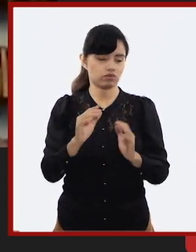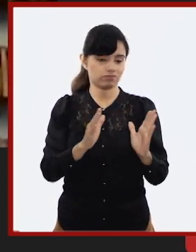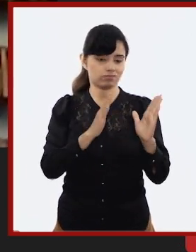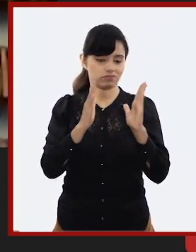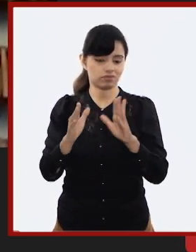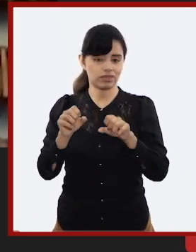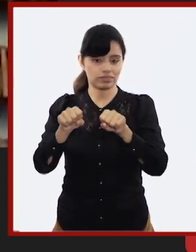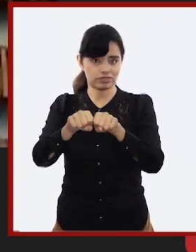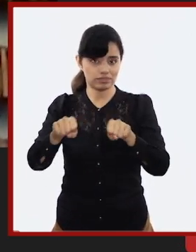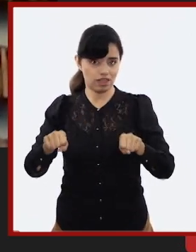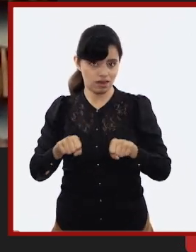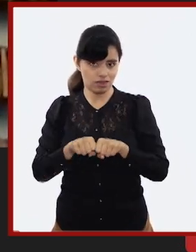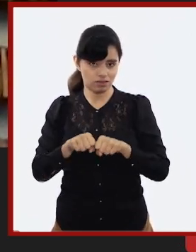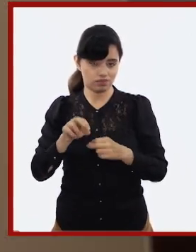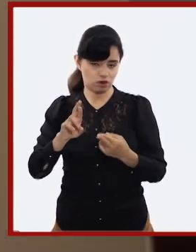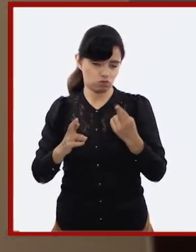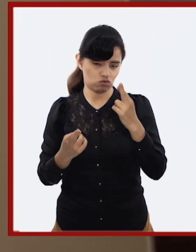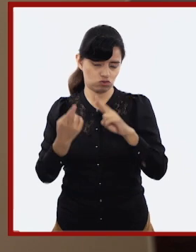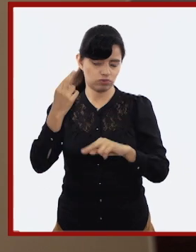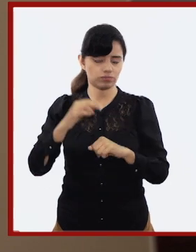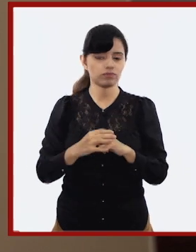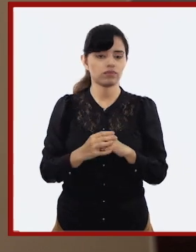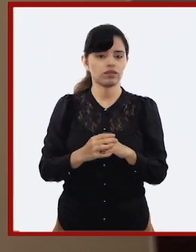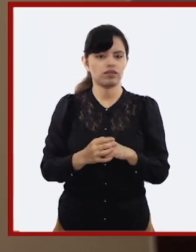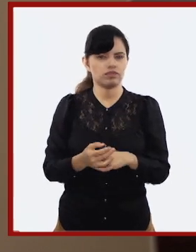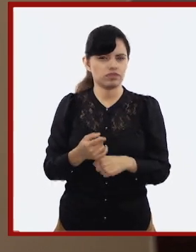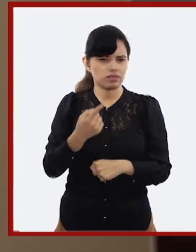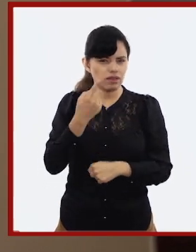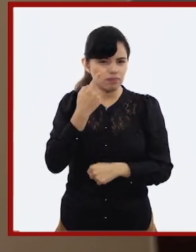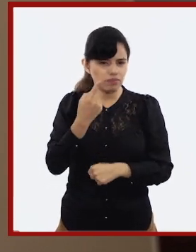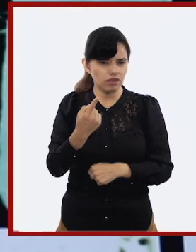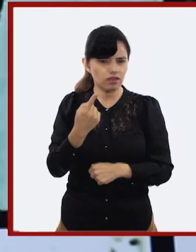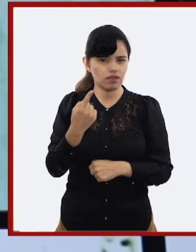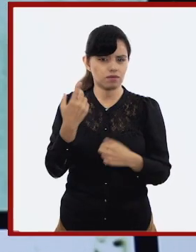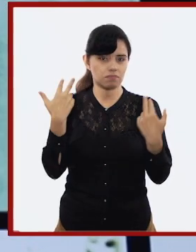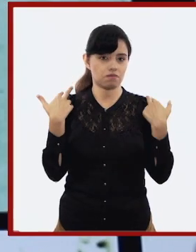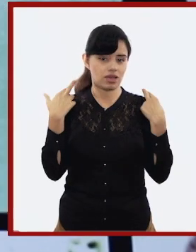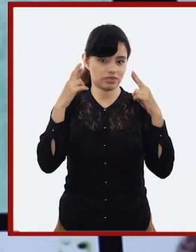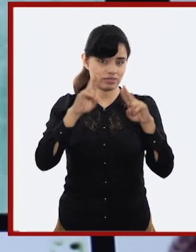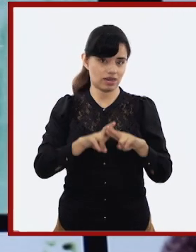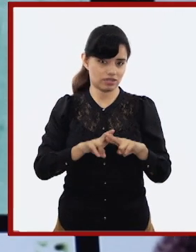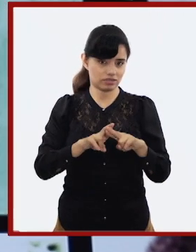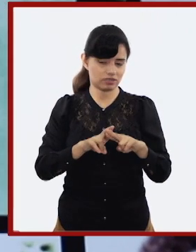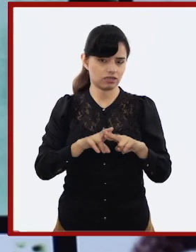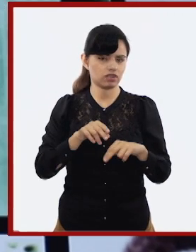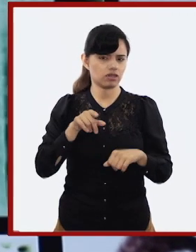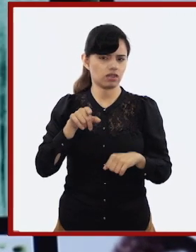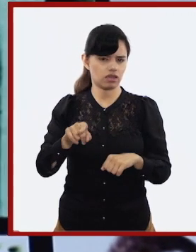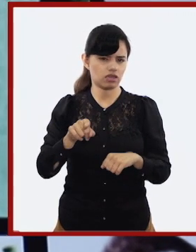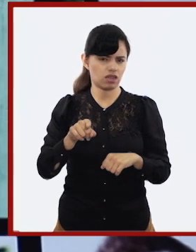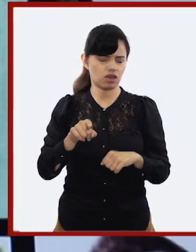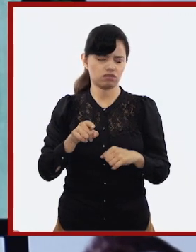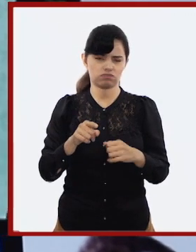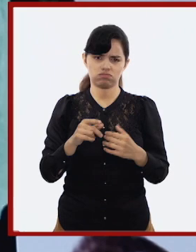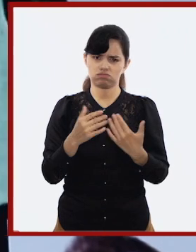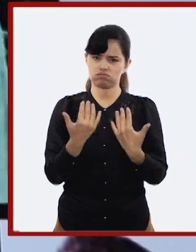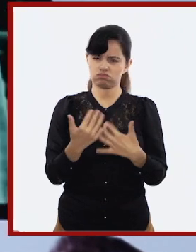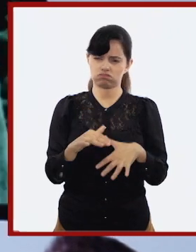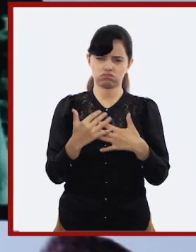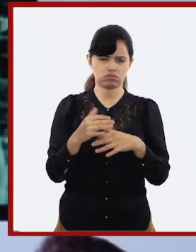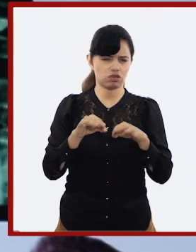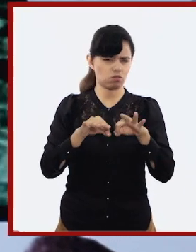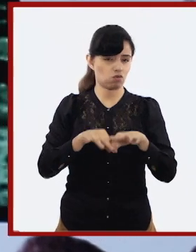de la revolución, en donde se ve cómo las maestras normalistas tuvieron un papel